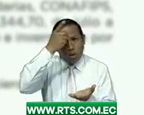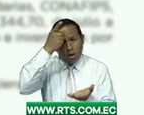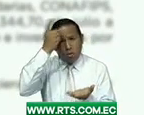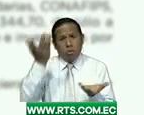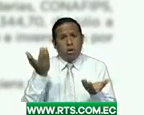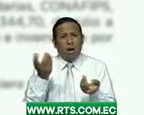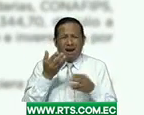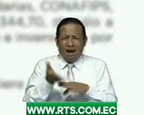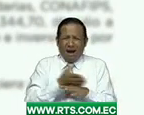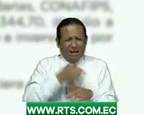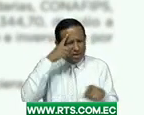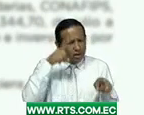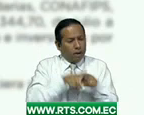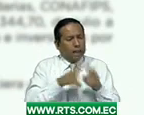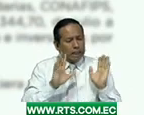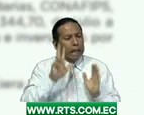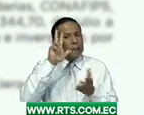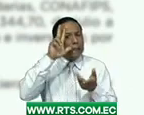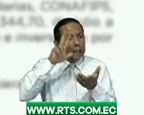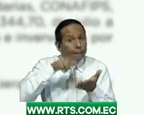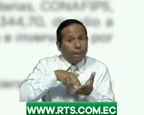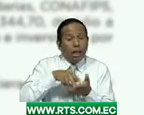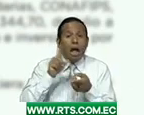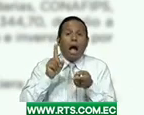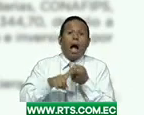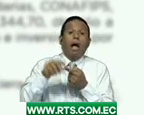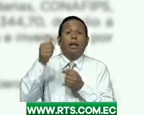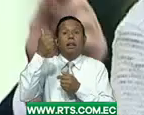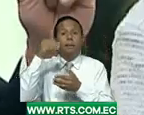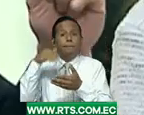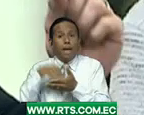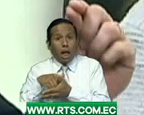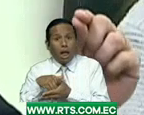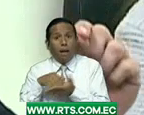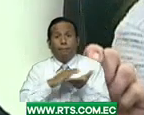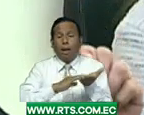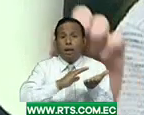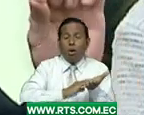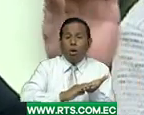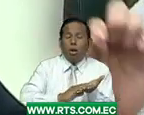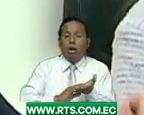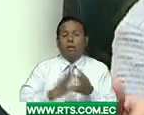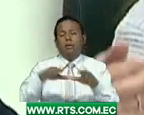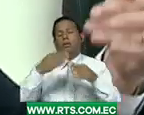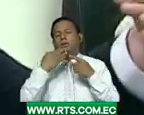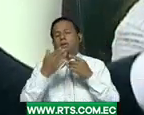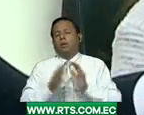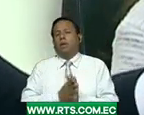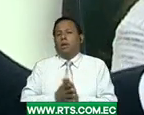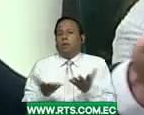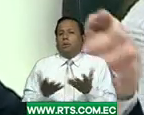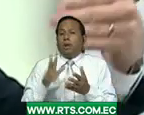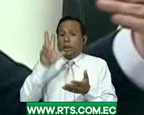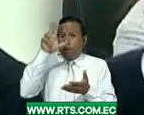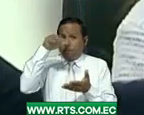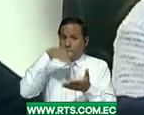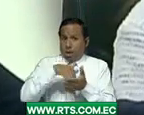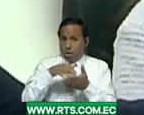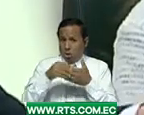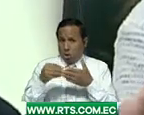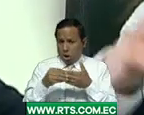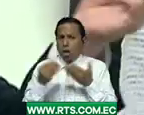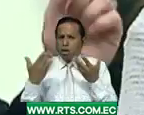su momento se acordó de 3.001 dólares hasta los 10.000 dólares. Las condonaciones específicas a 3.000 dólares se